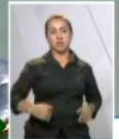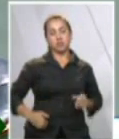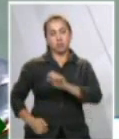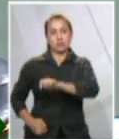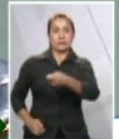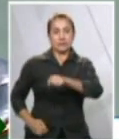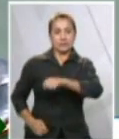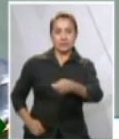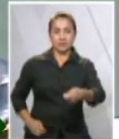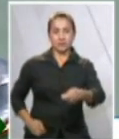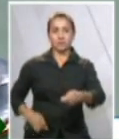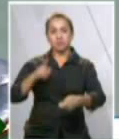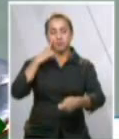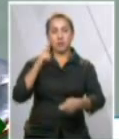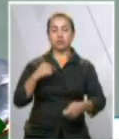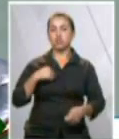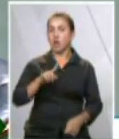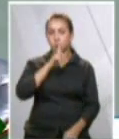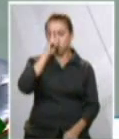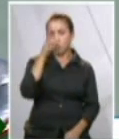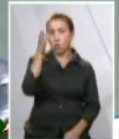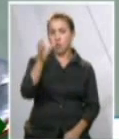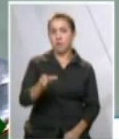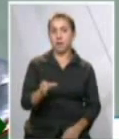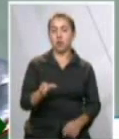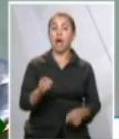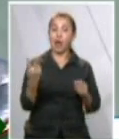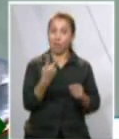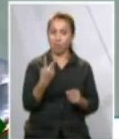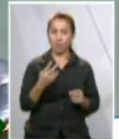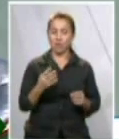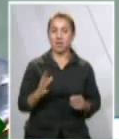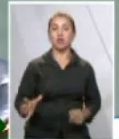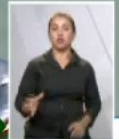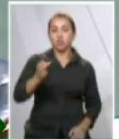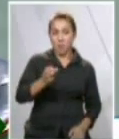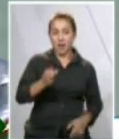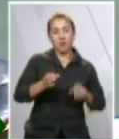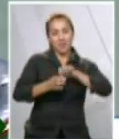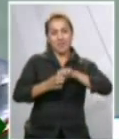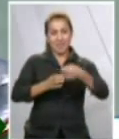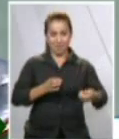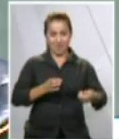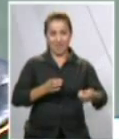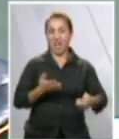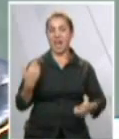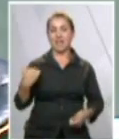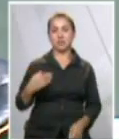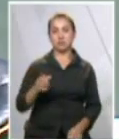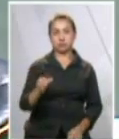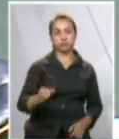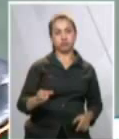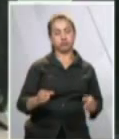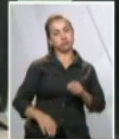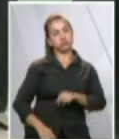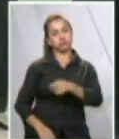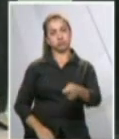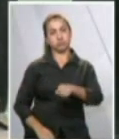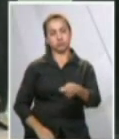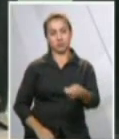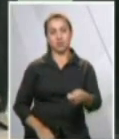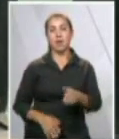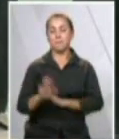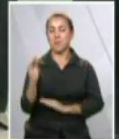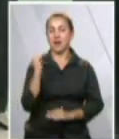pero estoy acostumbrado a hacerlo todo con una mano, ahora puedo hacerlo con las dos, puedo tomar la botella y abrirla con la otra mano. Es más rápido y más simple.